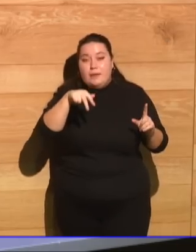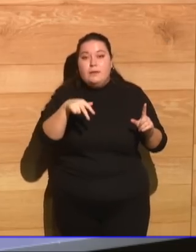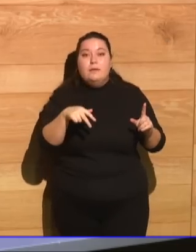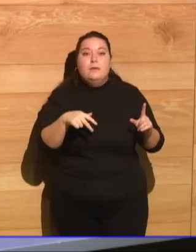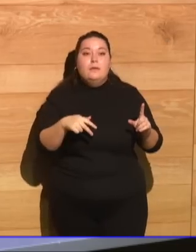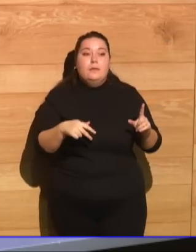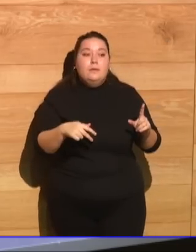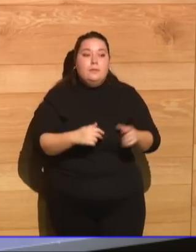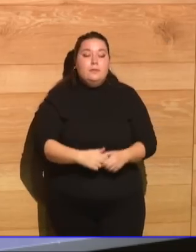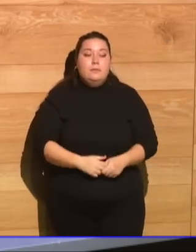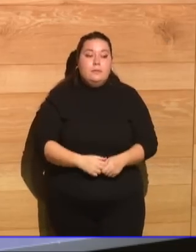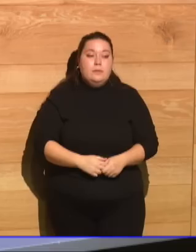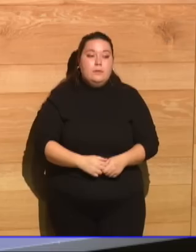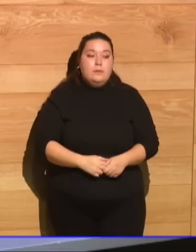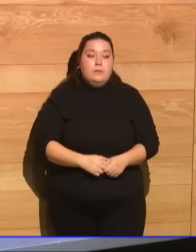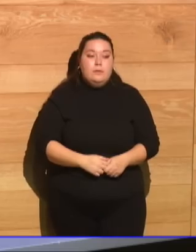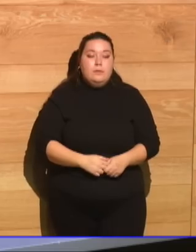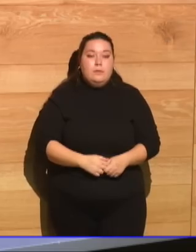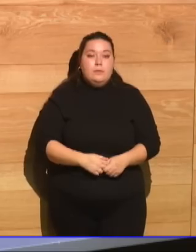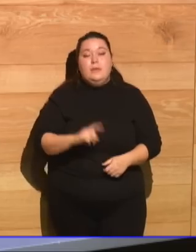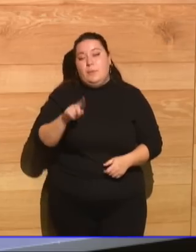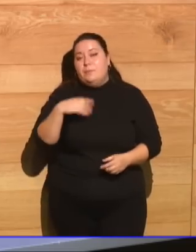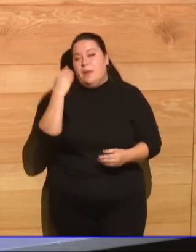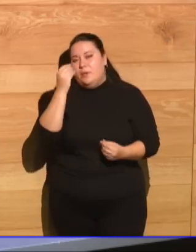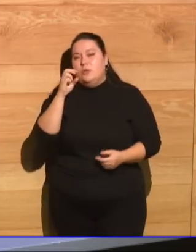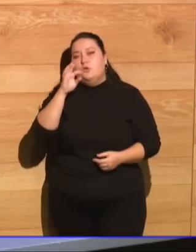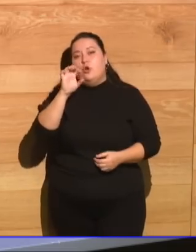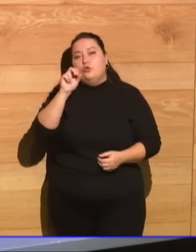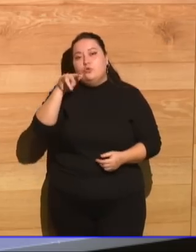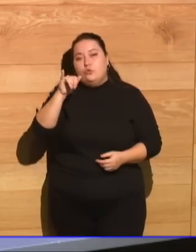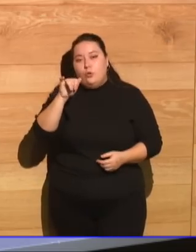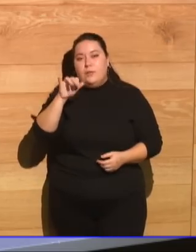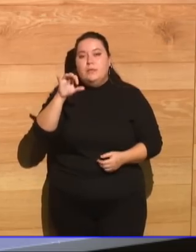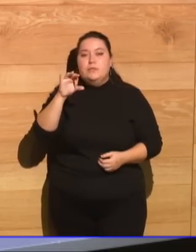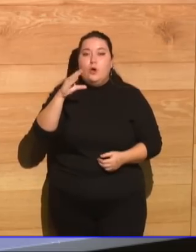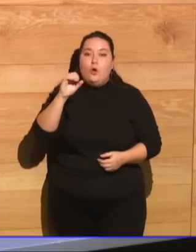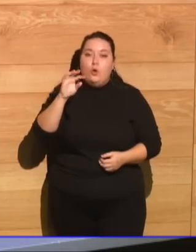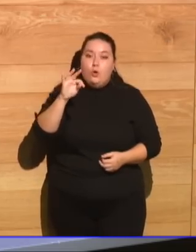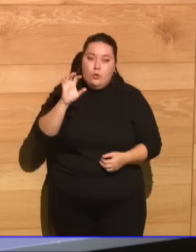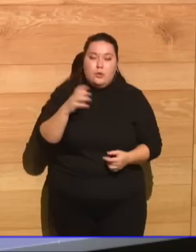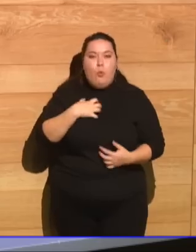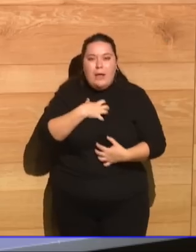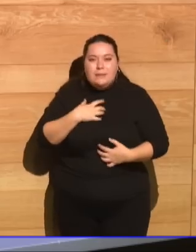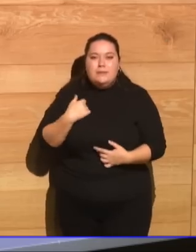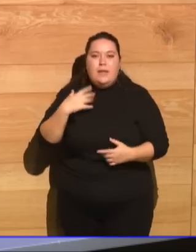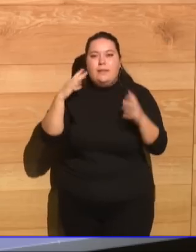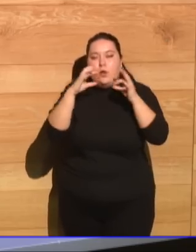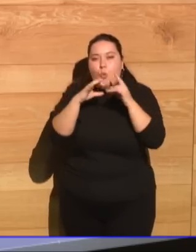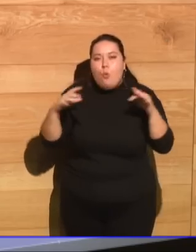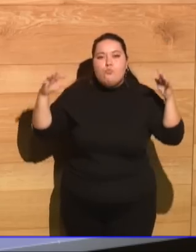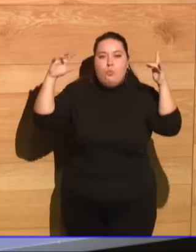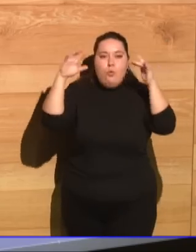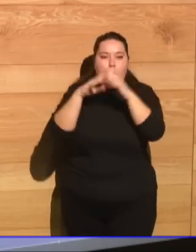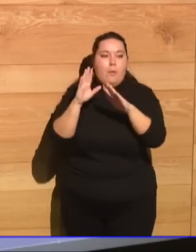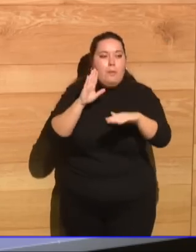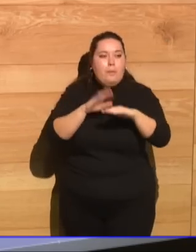primeras películas de él, iba a decir de Tony Scott, ¿verdad? A mí me valen las de Lyne. Cuando pienso en Tony Scott, pienso en El ansia precisamente, con esos humos